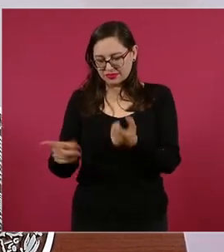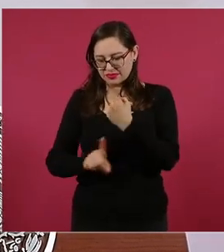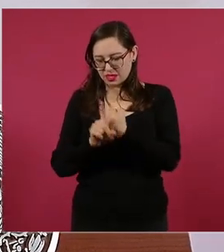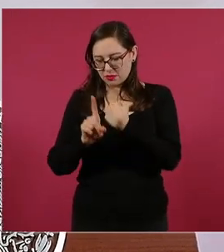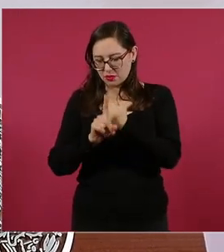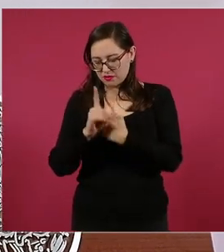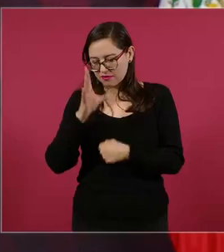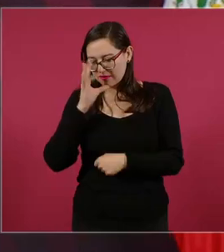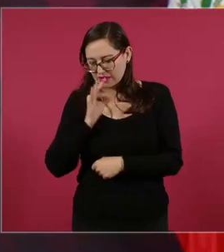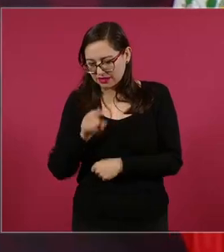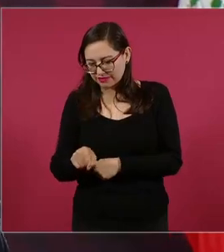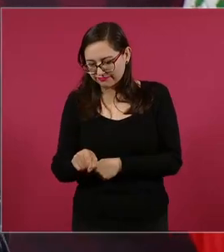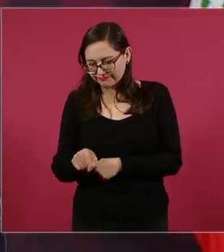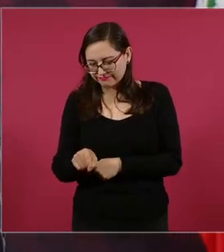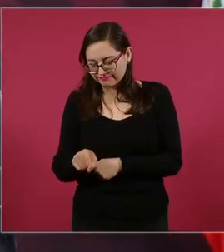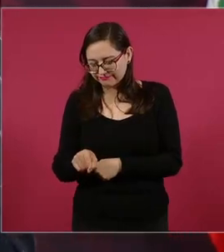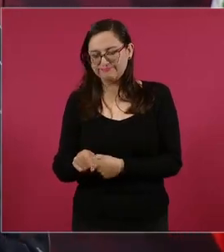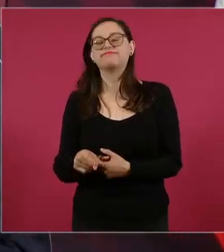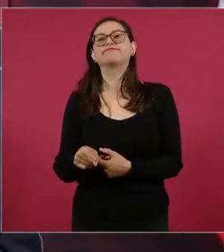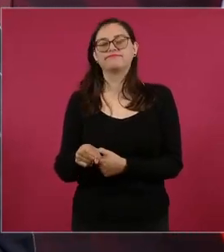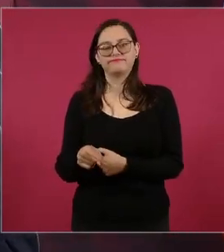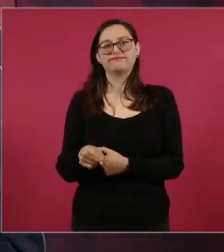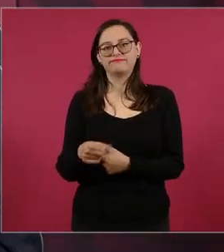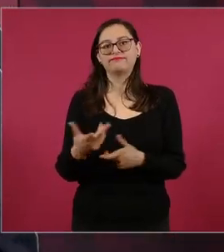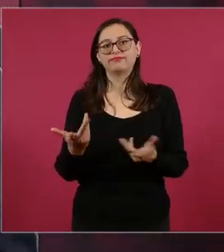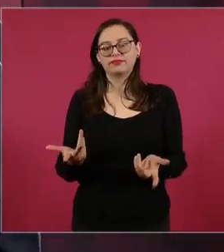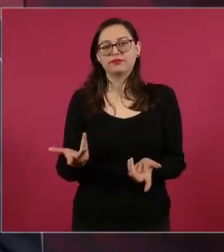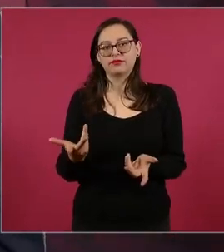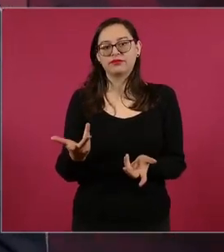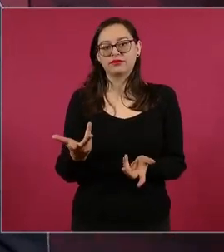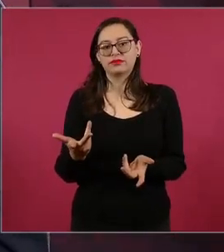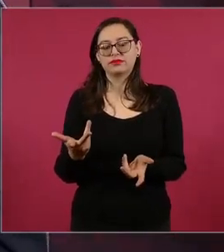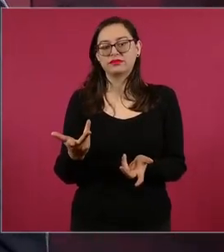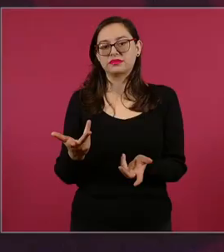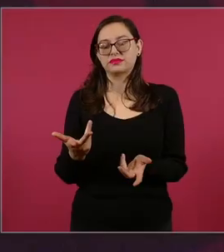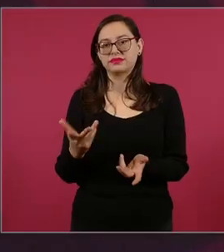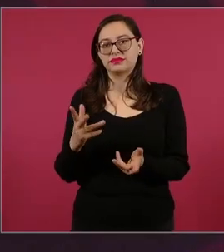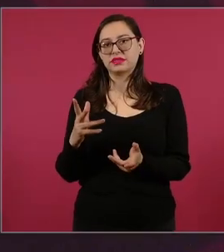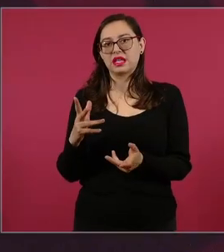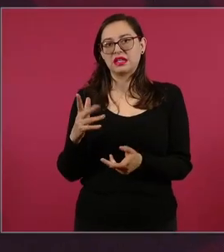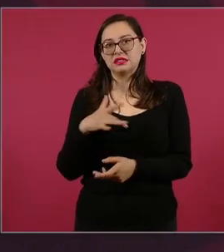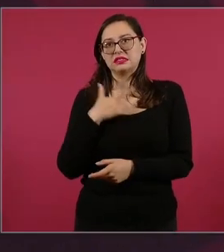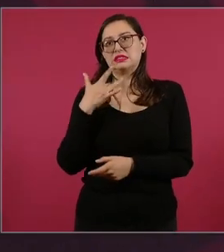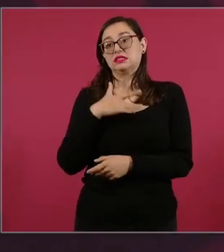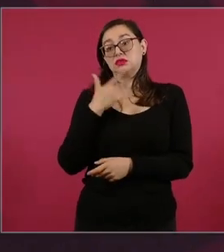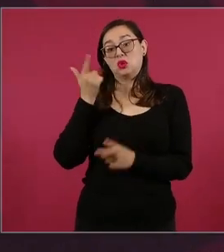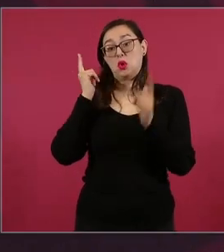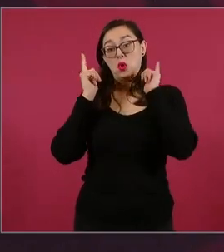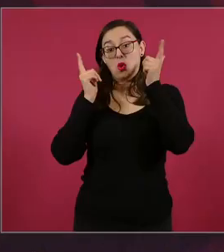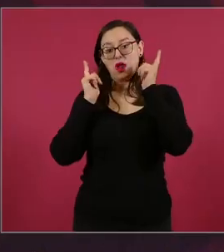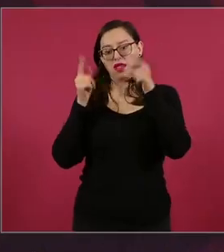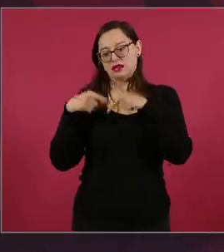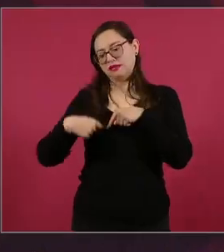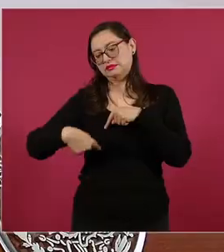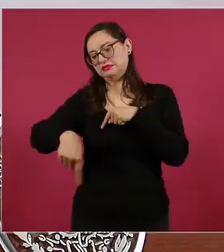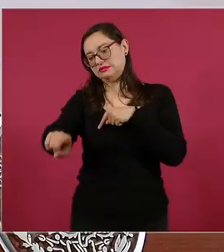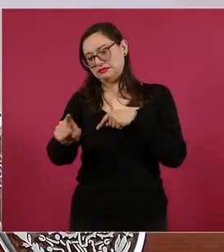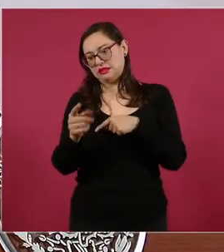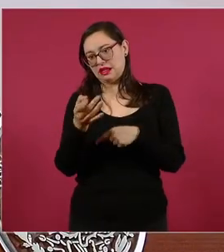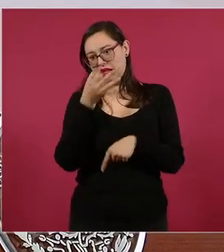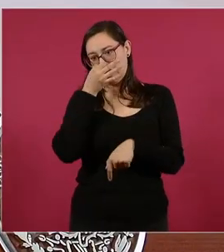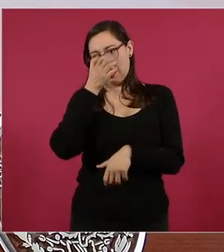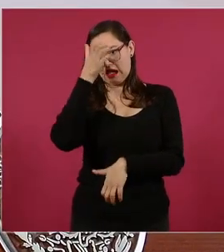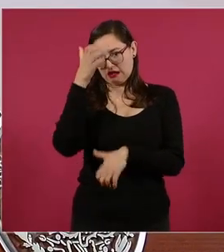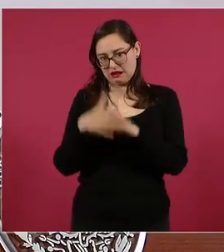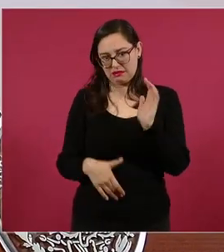es muy satisfactorio el que, si nos falta un mes, dos meses,